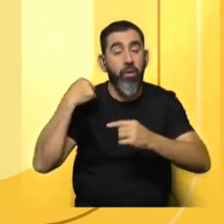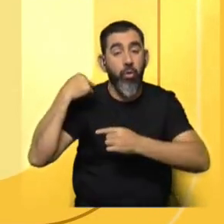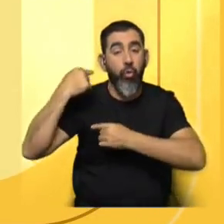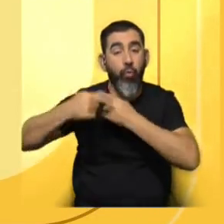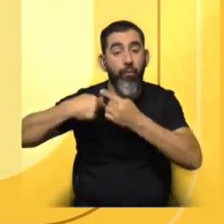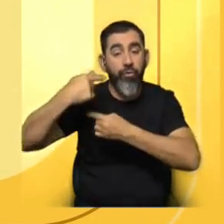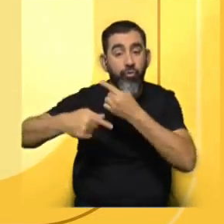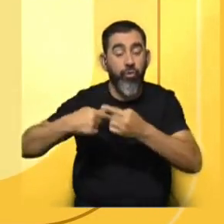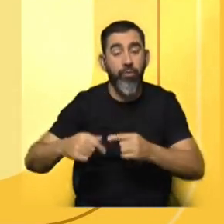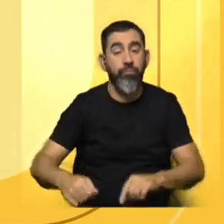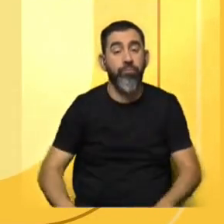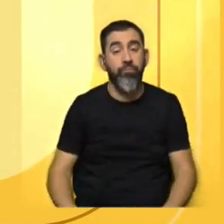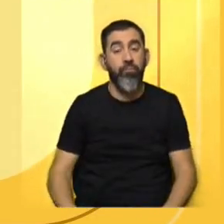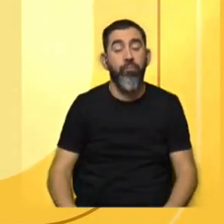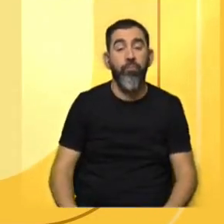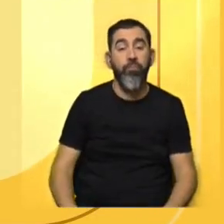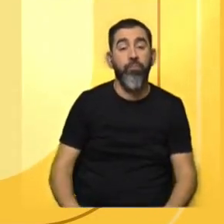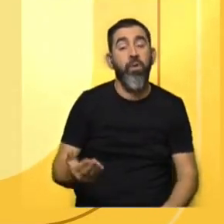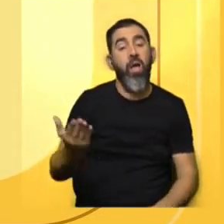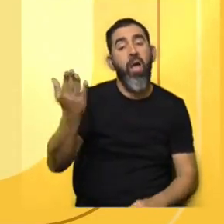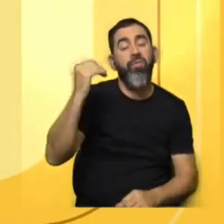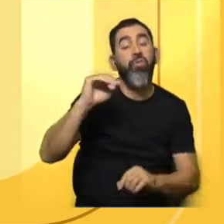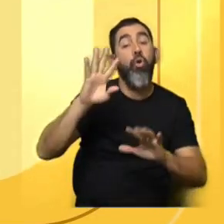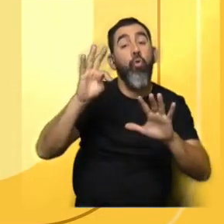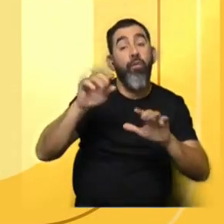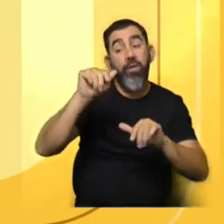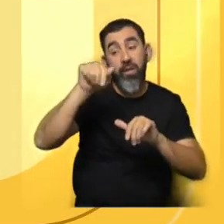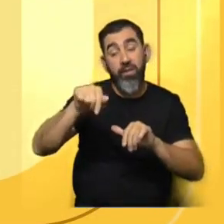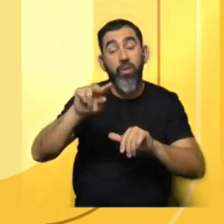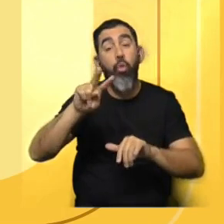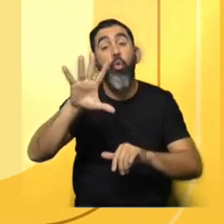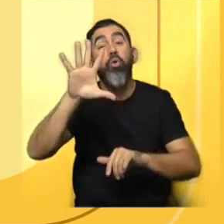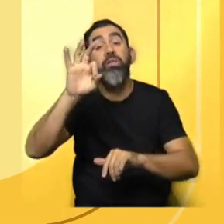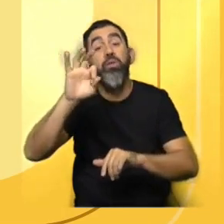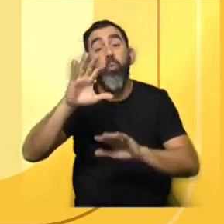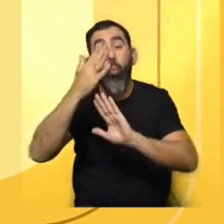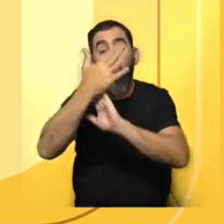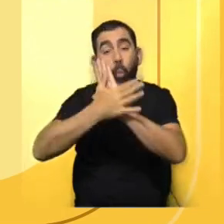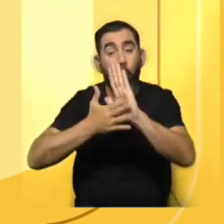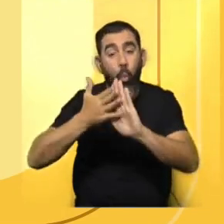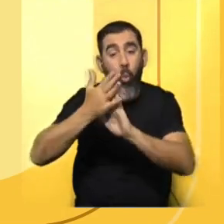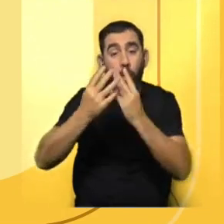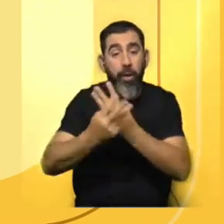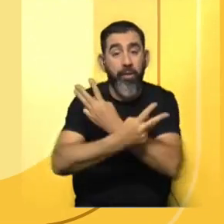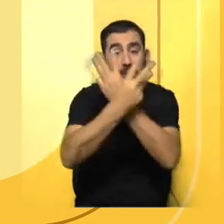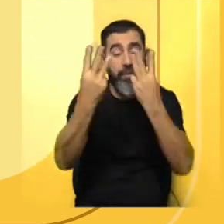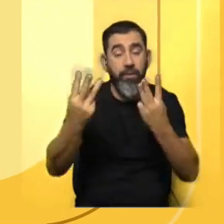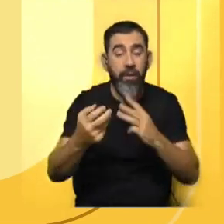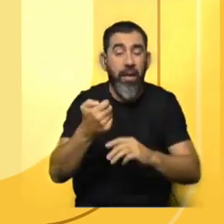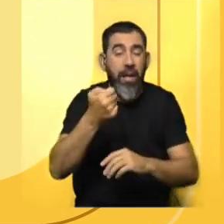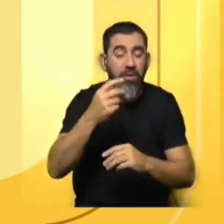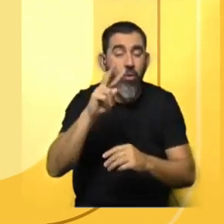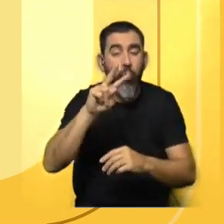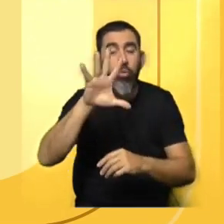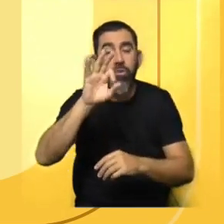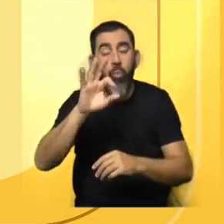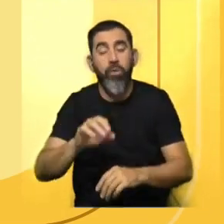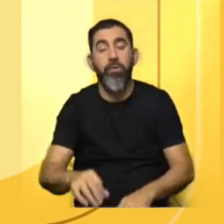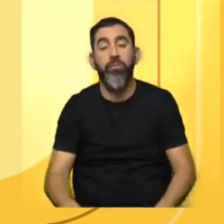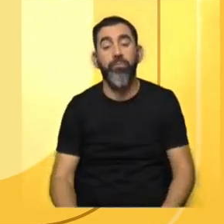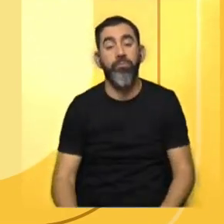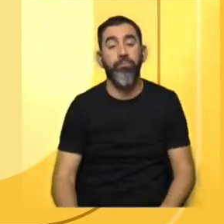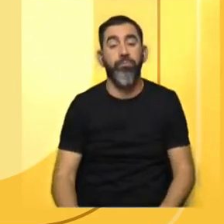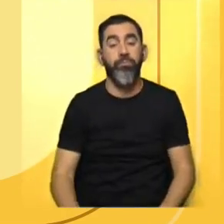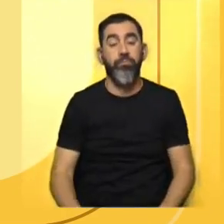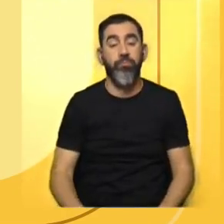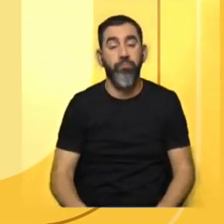convencionales. La de telepluviómetros son 90 y las convencionales cubren todo el territorio nacional, son cerca de 250. Mirá, claro, es